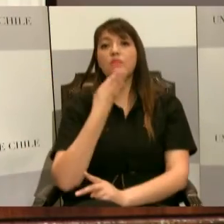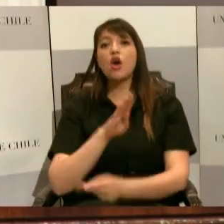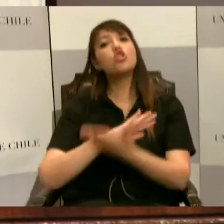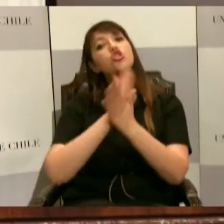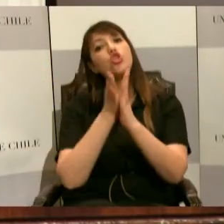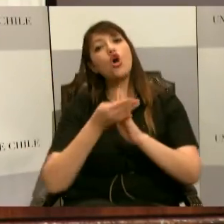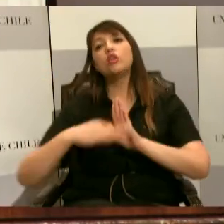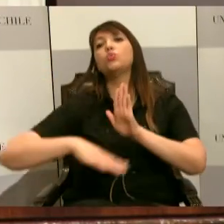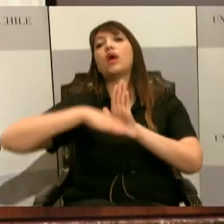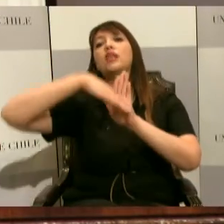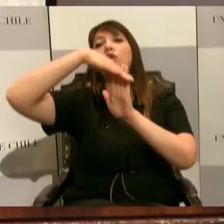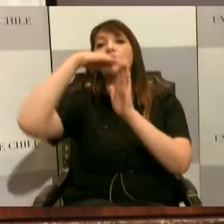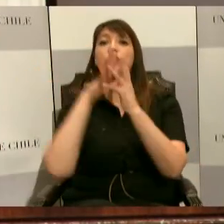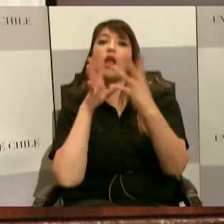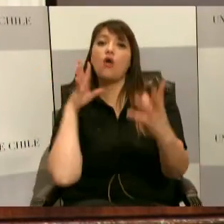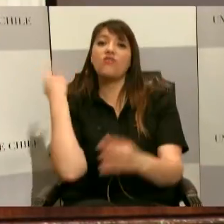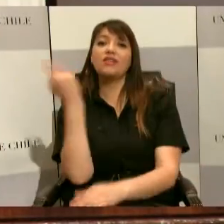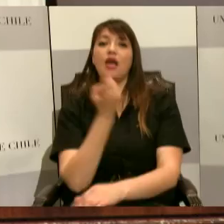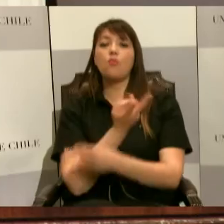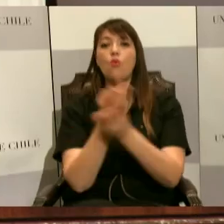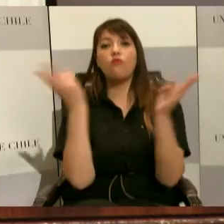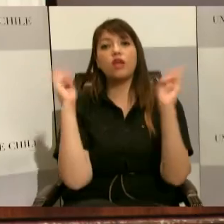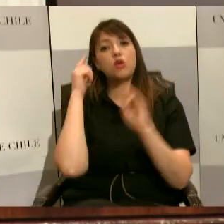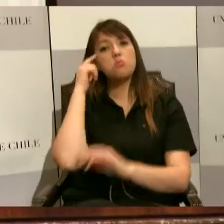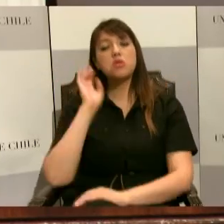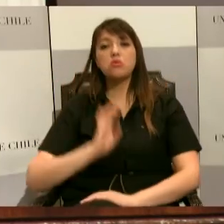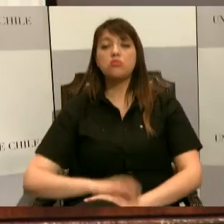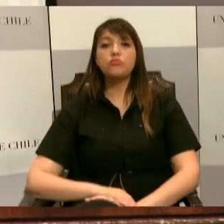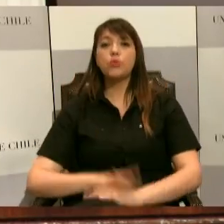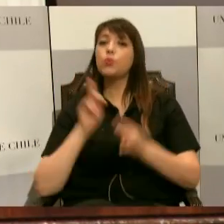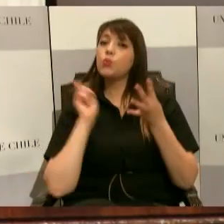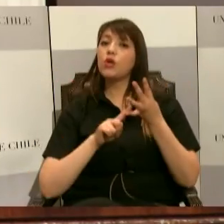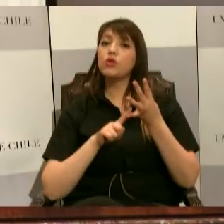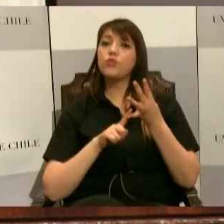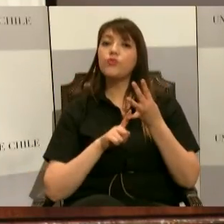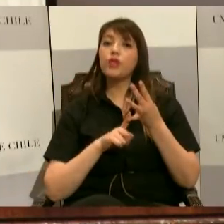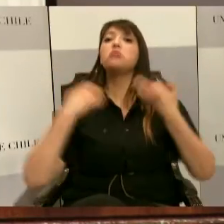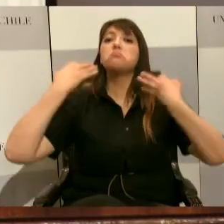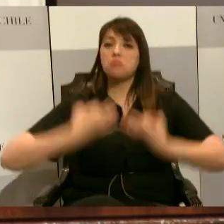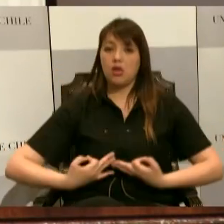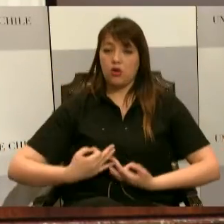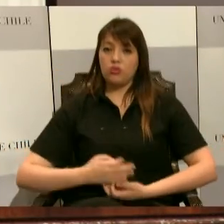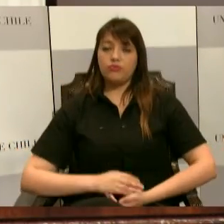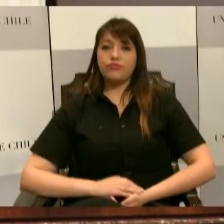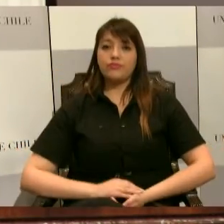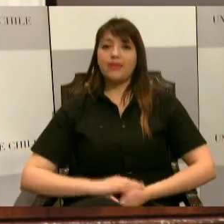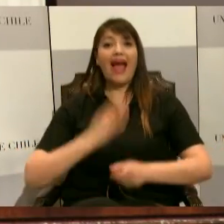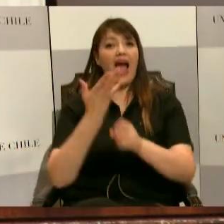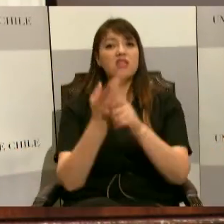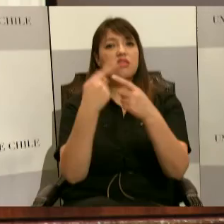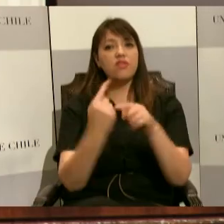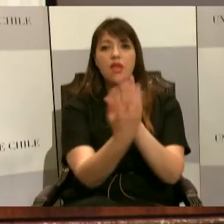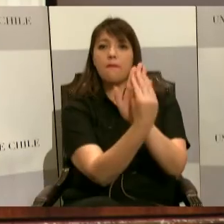su categoría de gran universidad pública. Cuarto, lo sistémico. Hay diversos